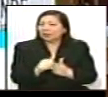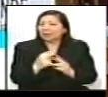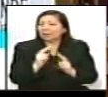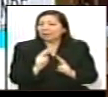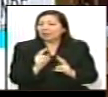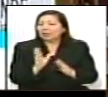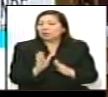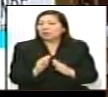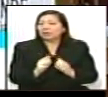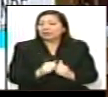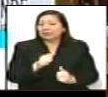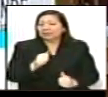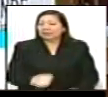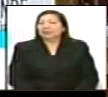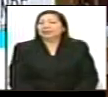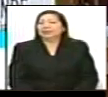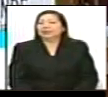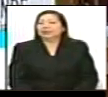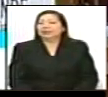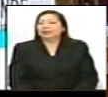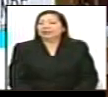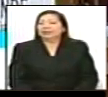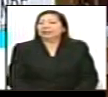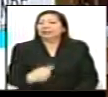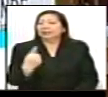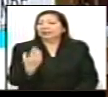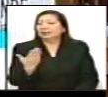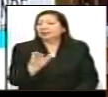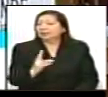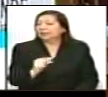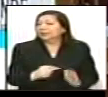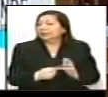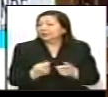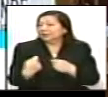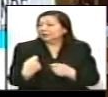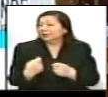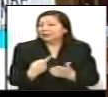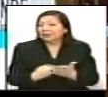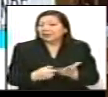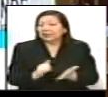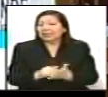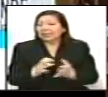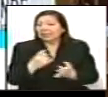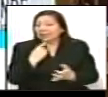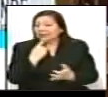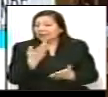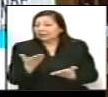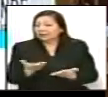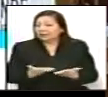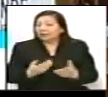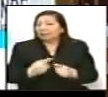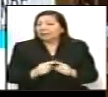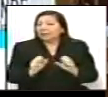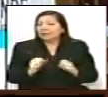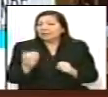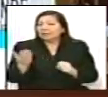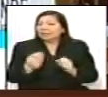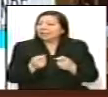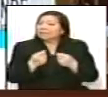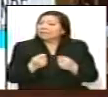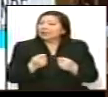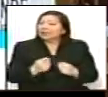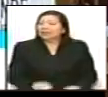evitar su levantamiento de inmunidad, generando no una presión externa, que es la que quería evitar la inmunidad, pero una